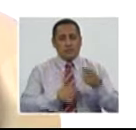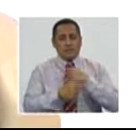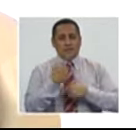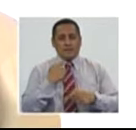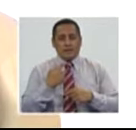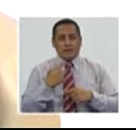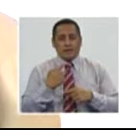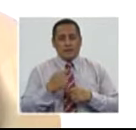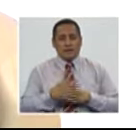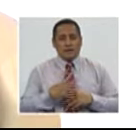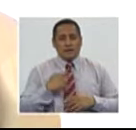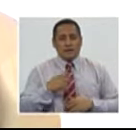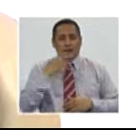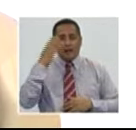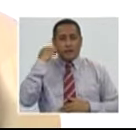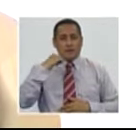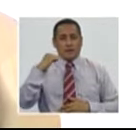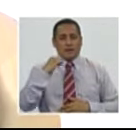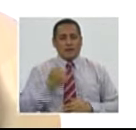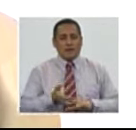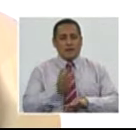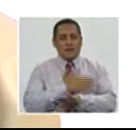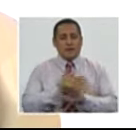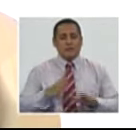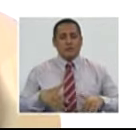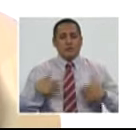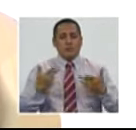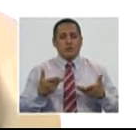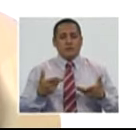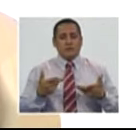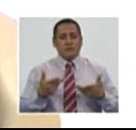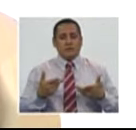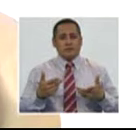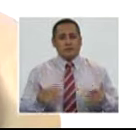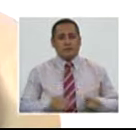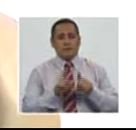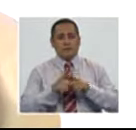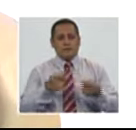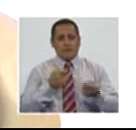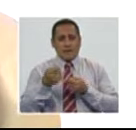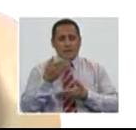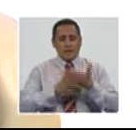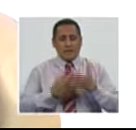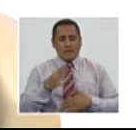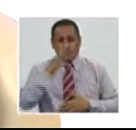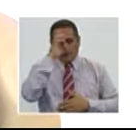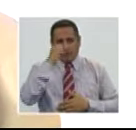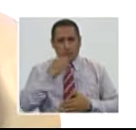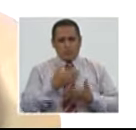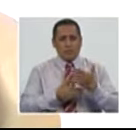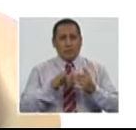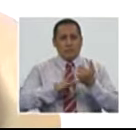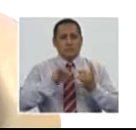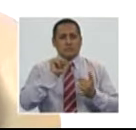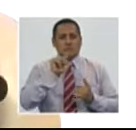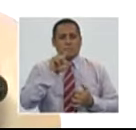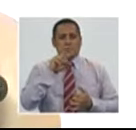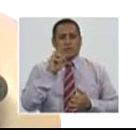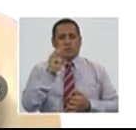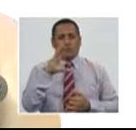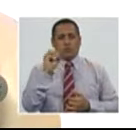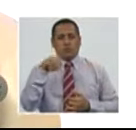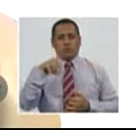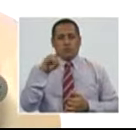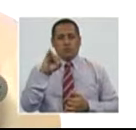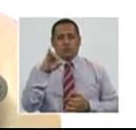pronto al viaje puede este tramitar en el consulado un salvoconducto